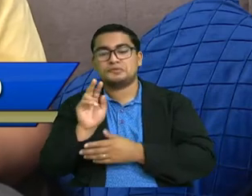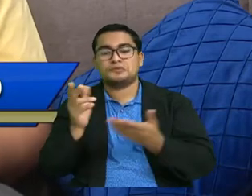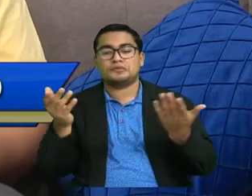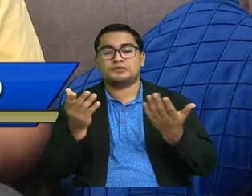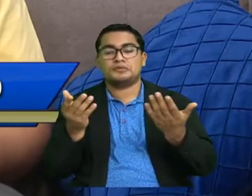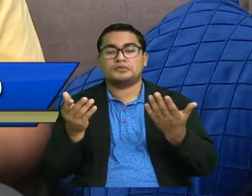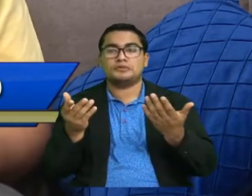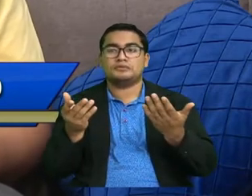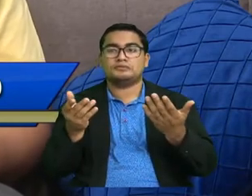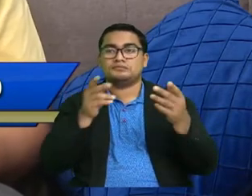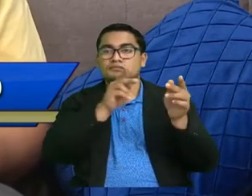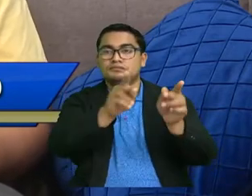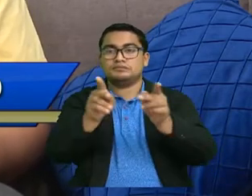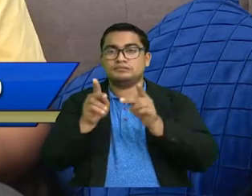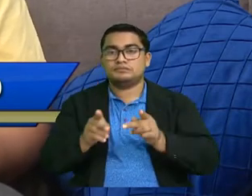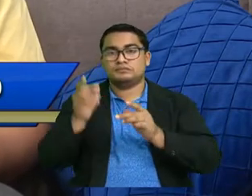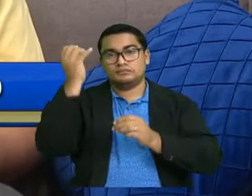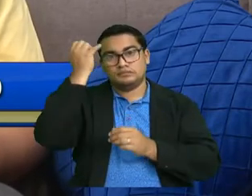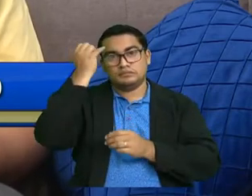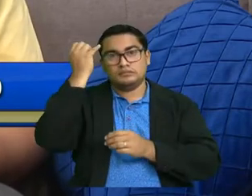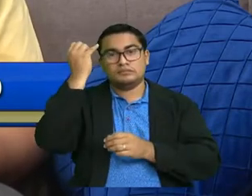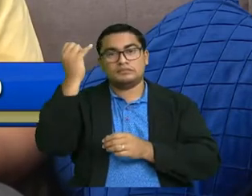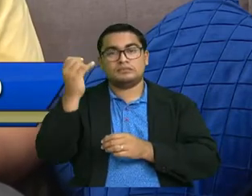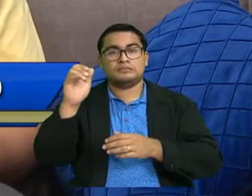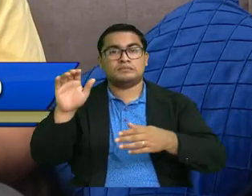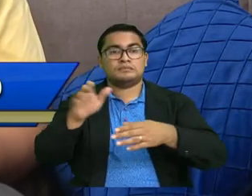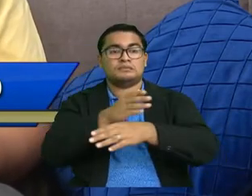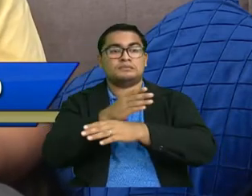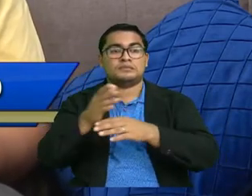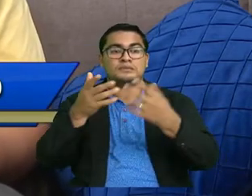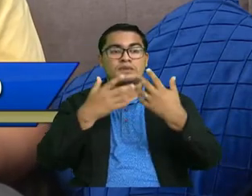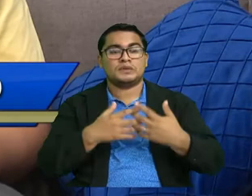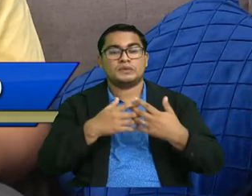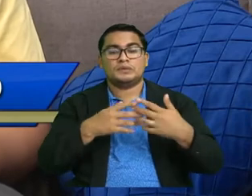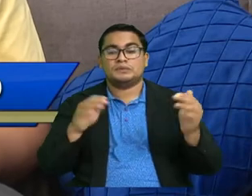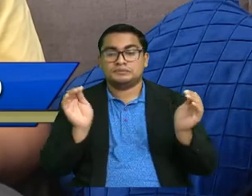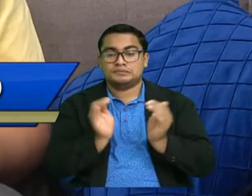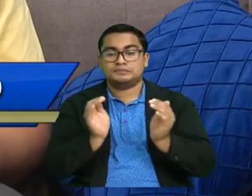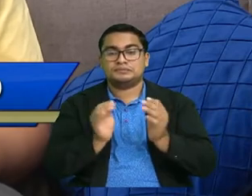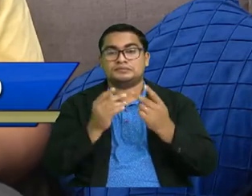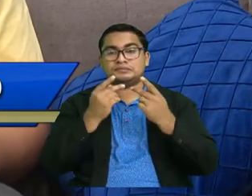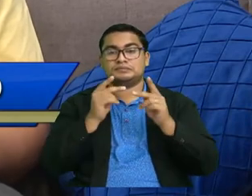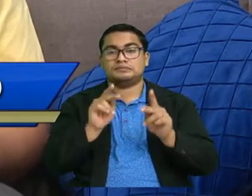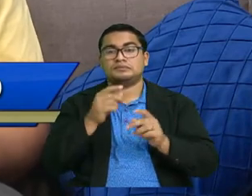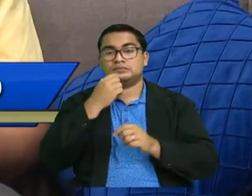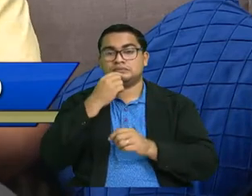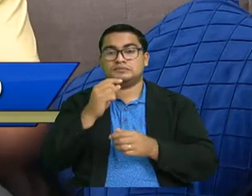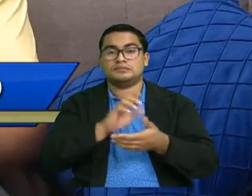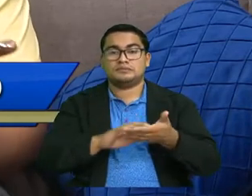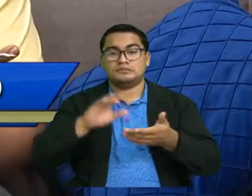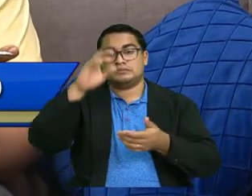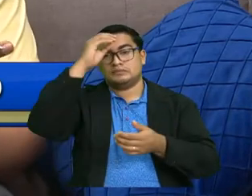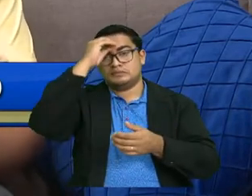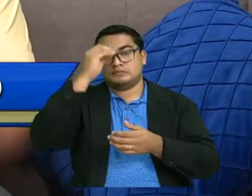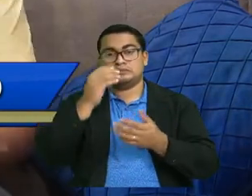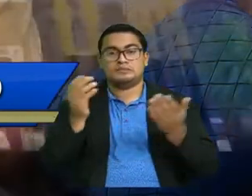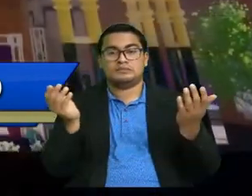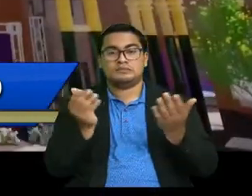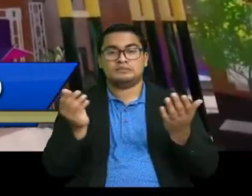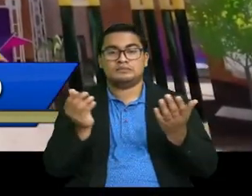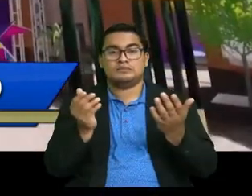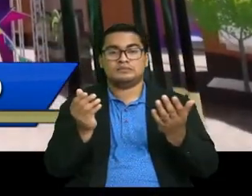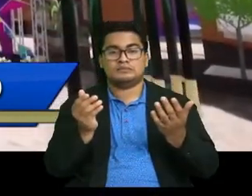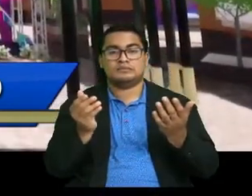realizan entre emprendedores, entre pequeños empresarios, pero también el aprendizaje que se llevan a nivel corporativo, es decir, en esa dinámica